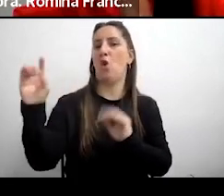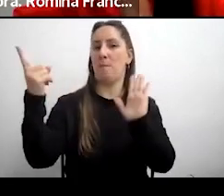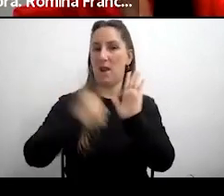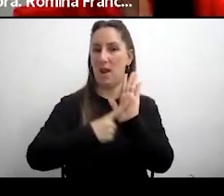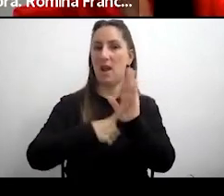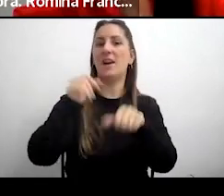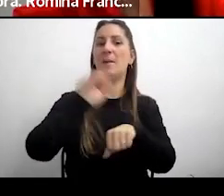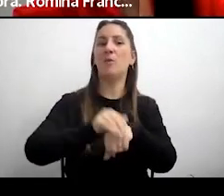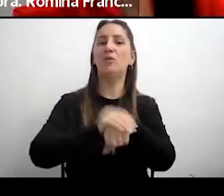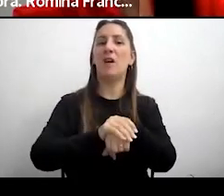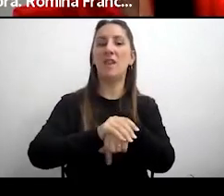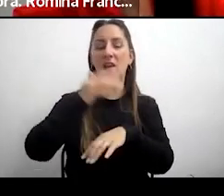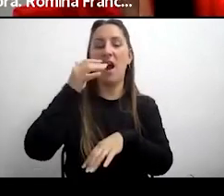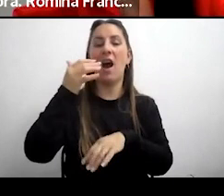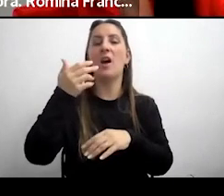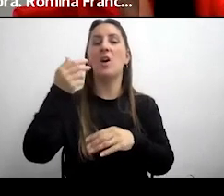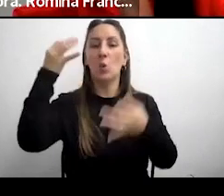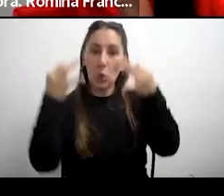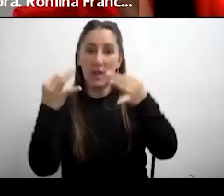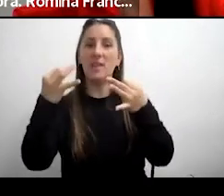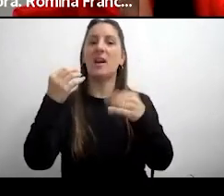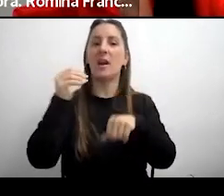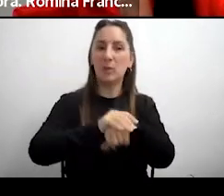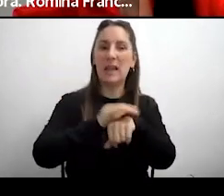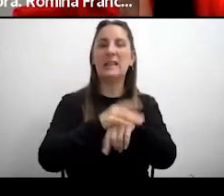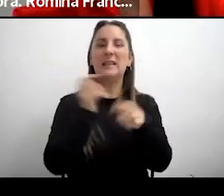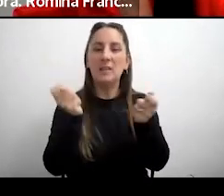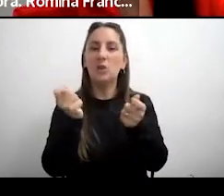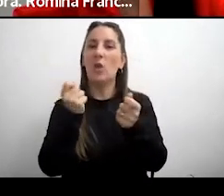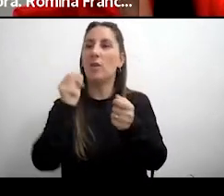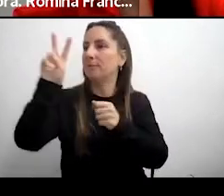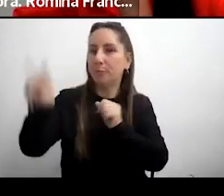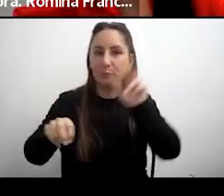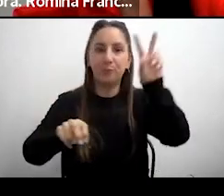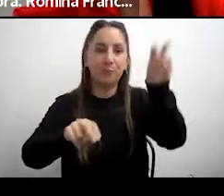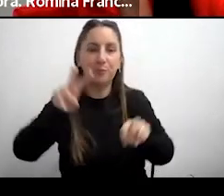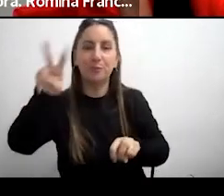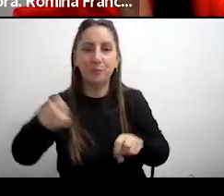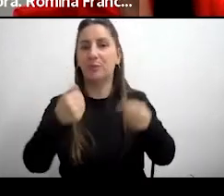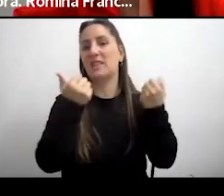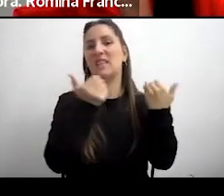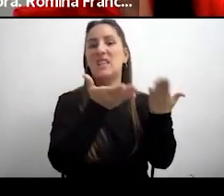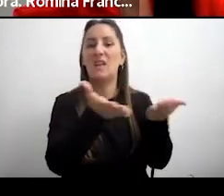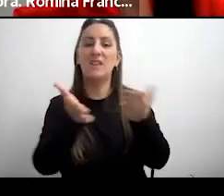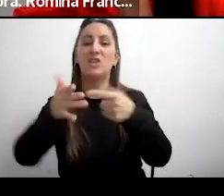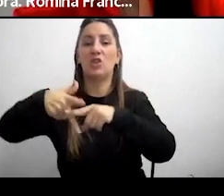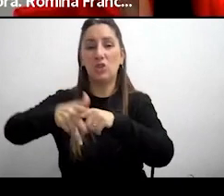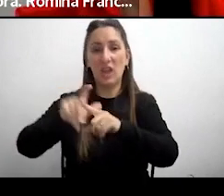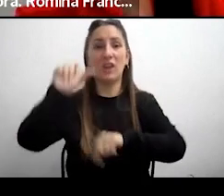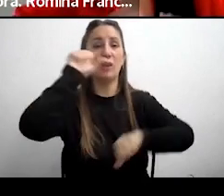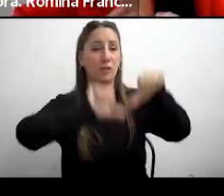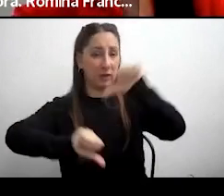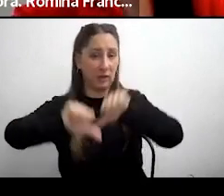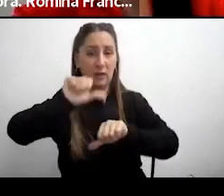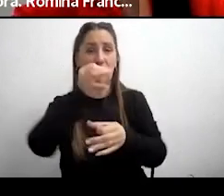y económica, esta intención de lucro, esta prestación habitual de servicios técnicos, científicos,